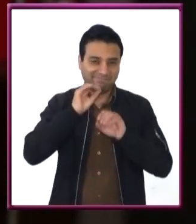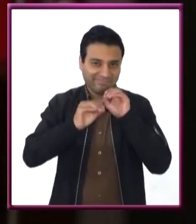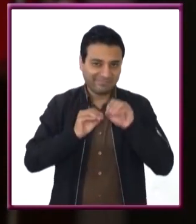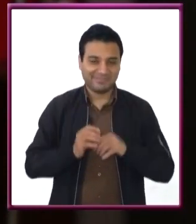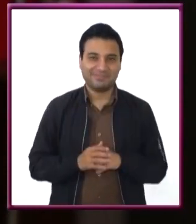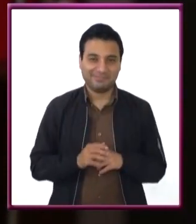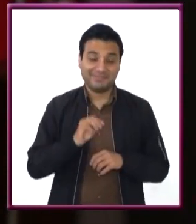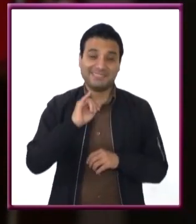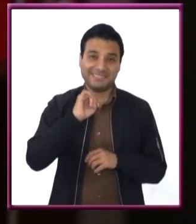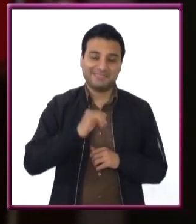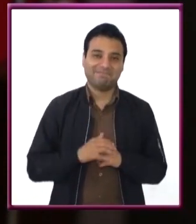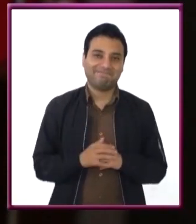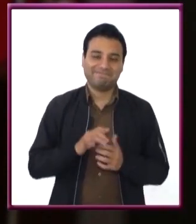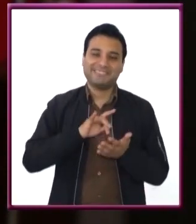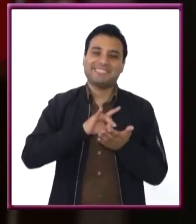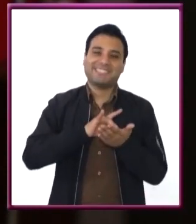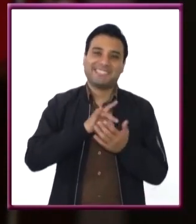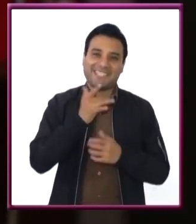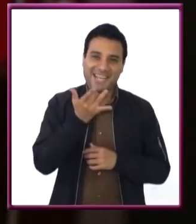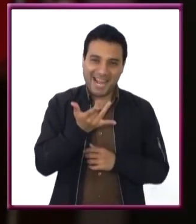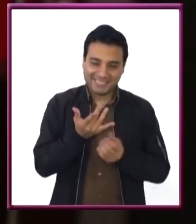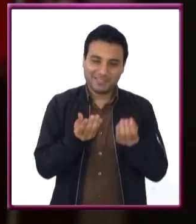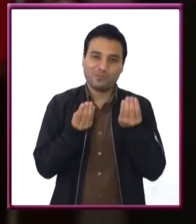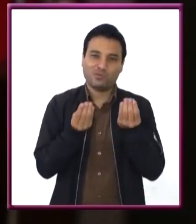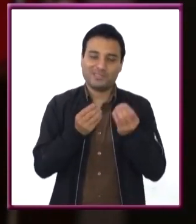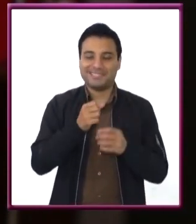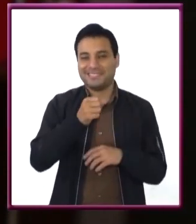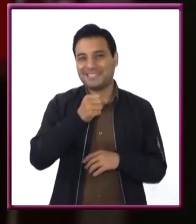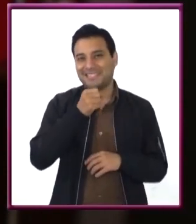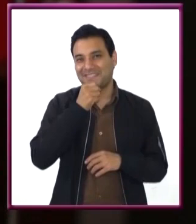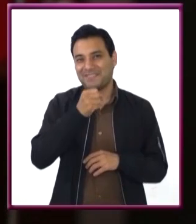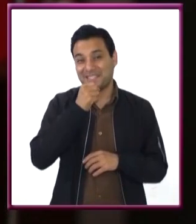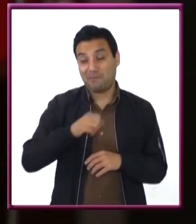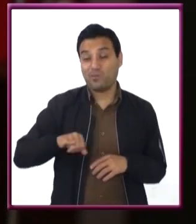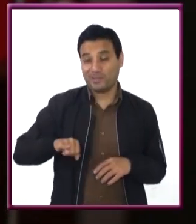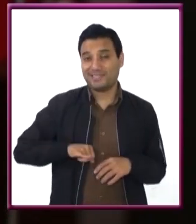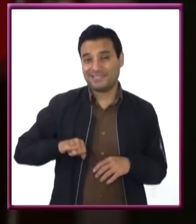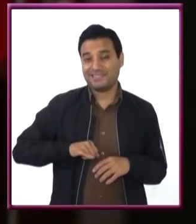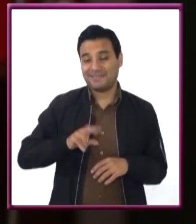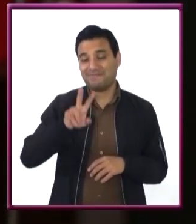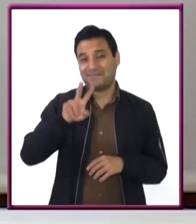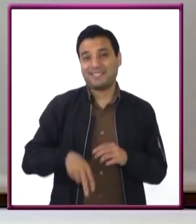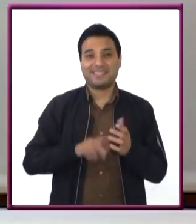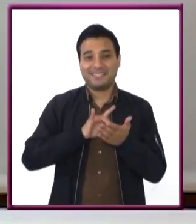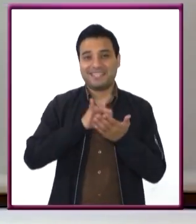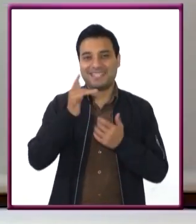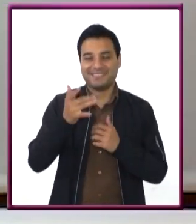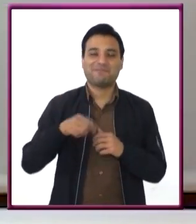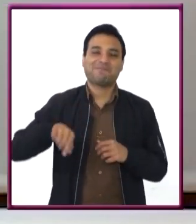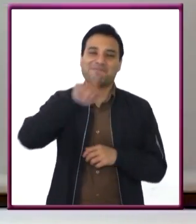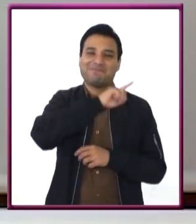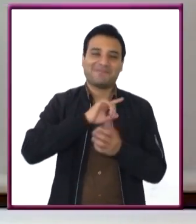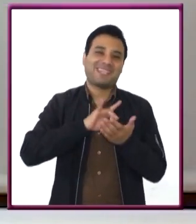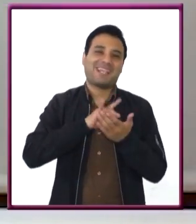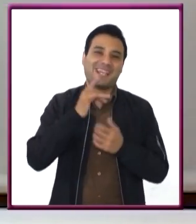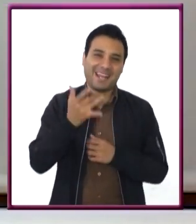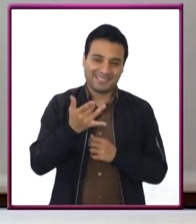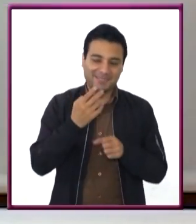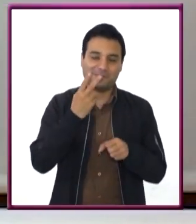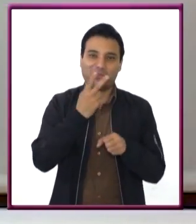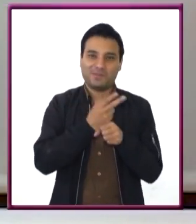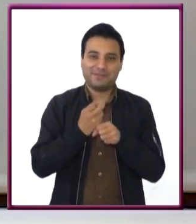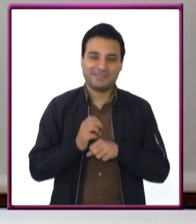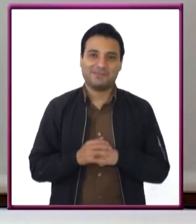¿no? Sí. Pues muchas gracias por esta entrevista tan interesante, en verdad. No, muchas gracias a ustedes